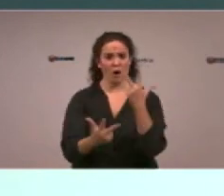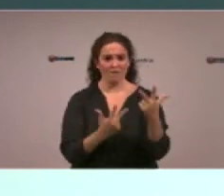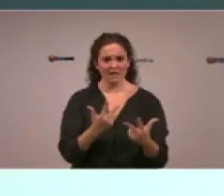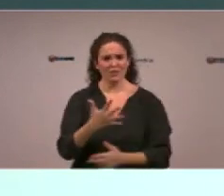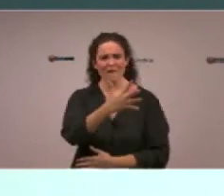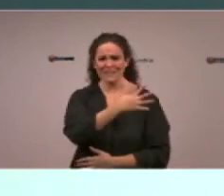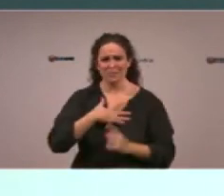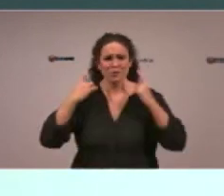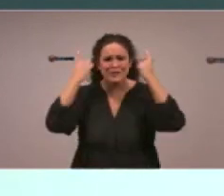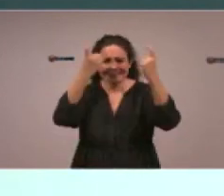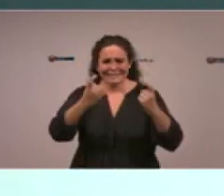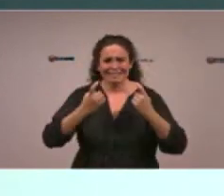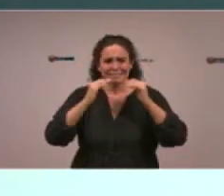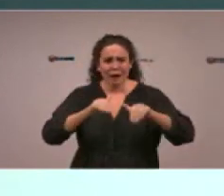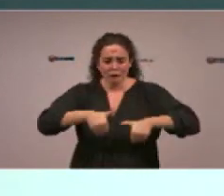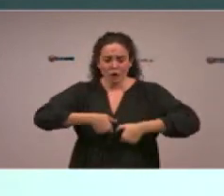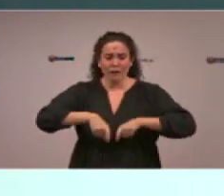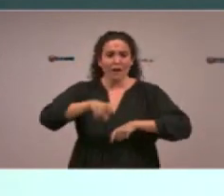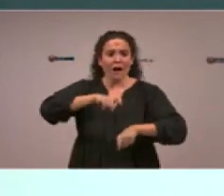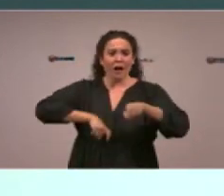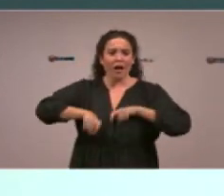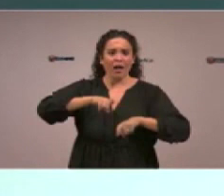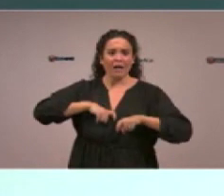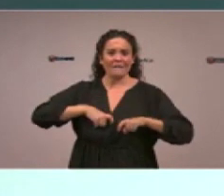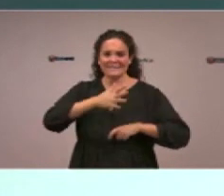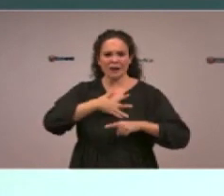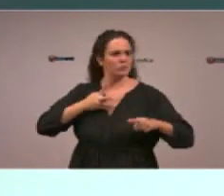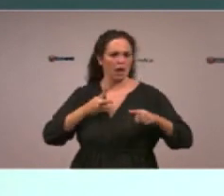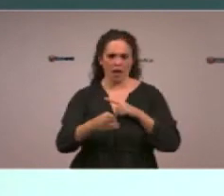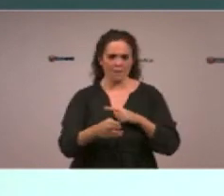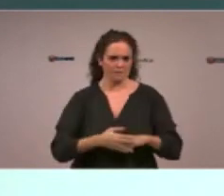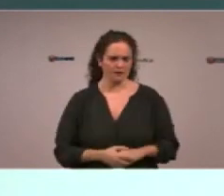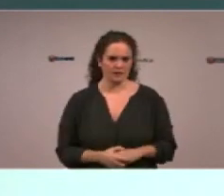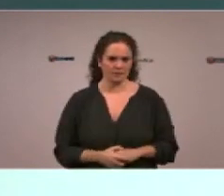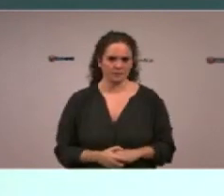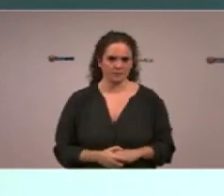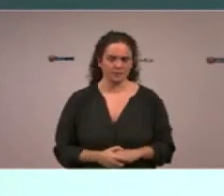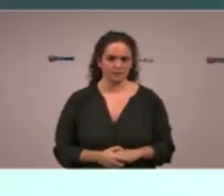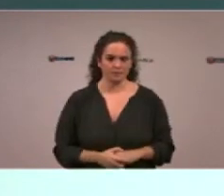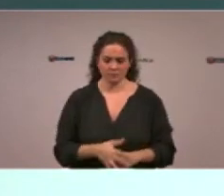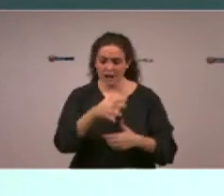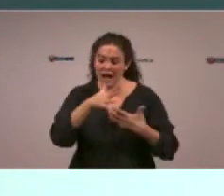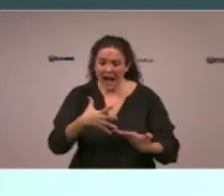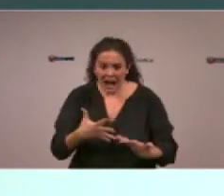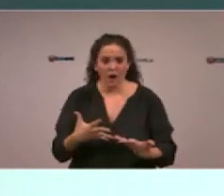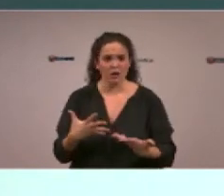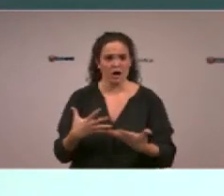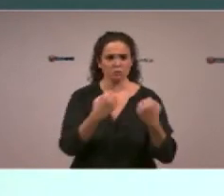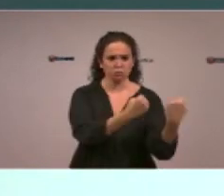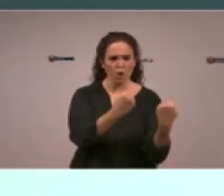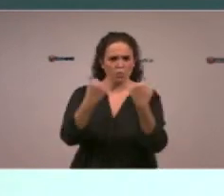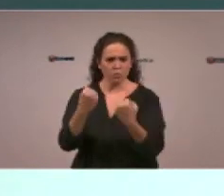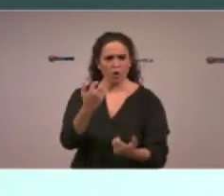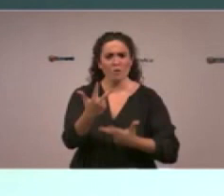volver a aquella situación de confinamiento general. Todas las decisiones que se están adoptando desde las instituciones